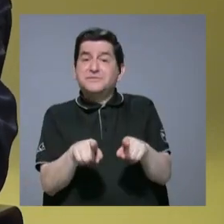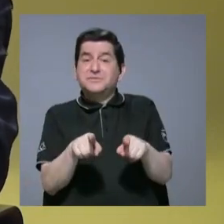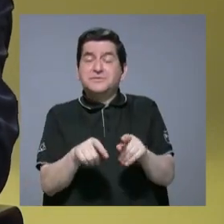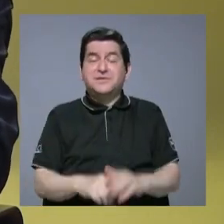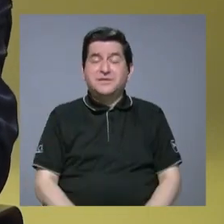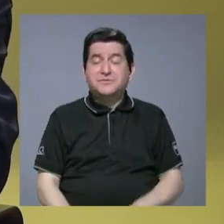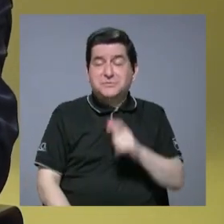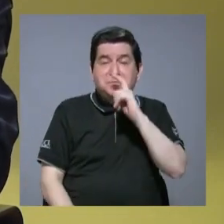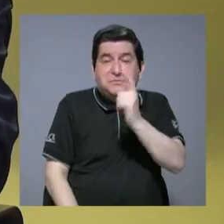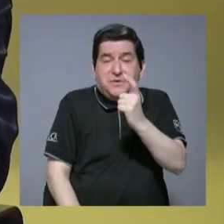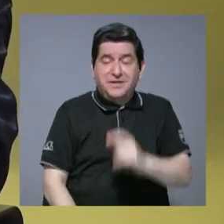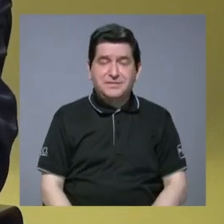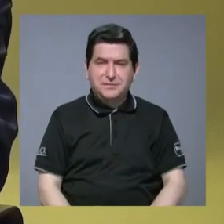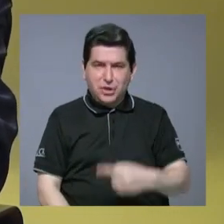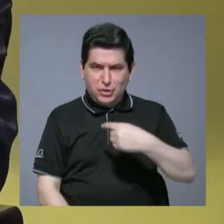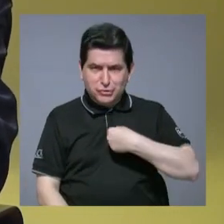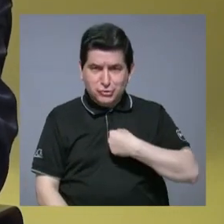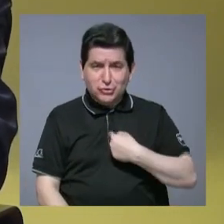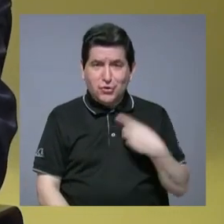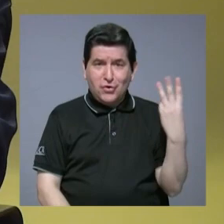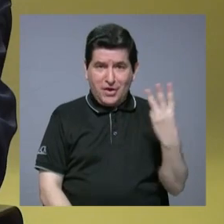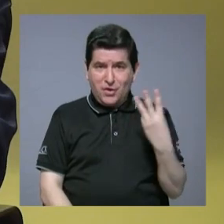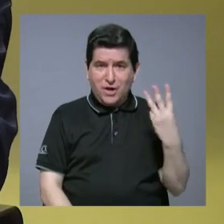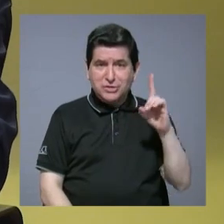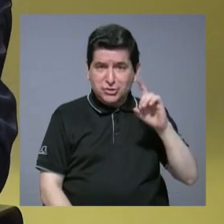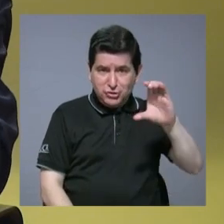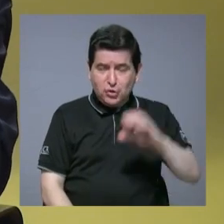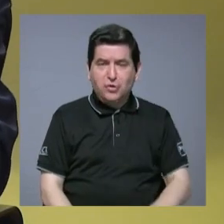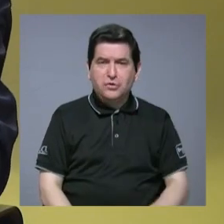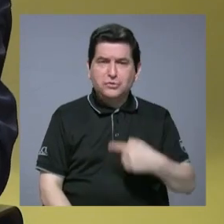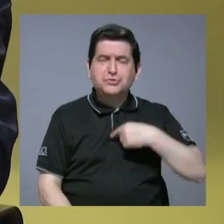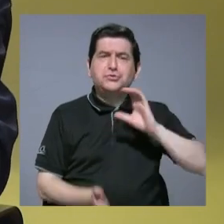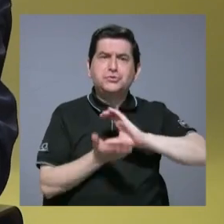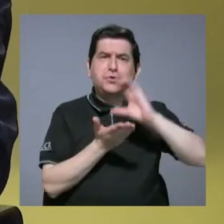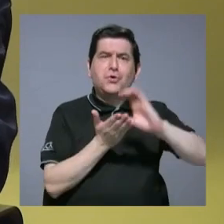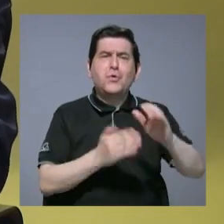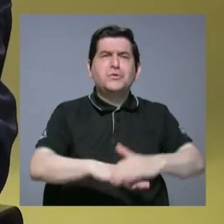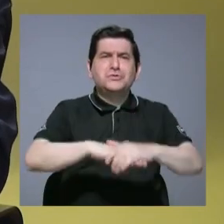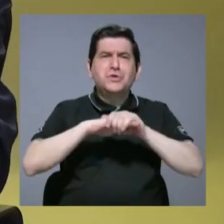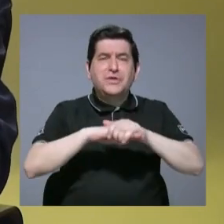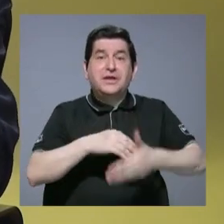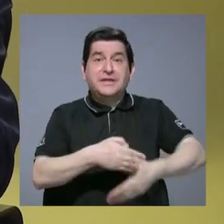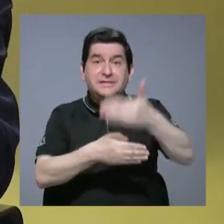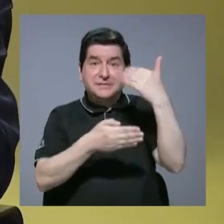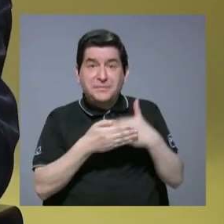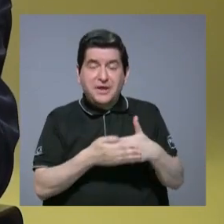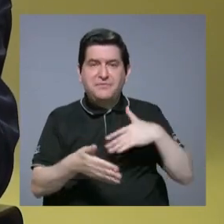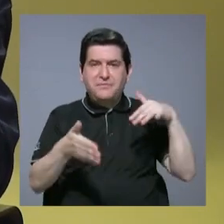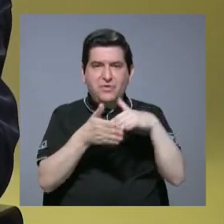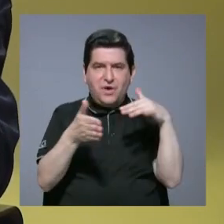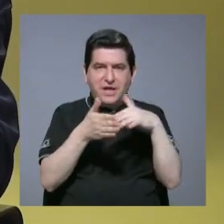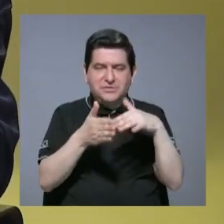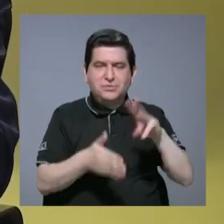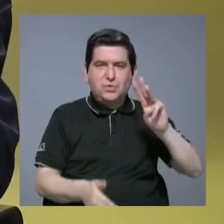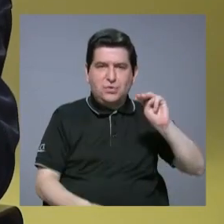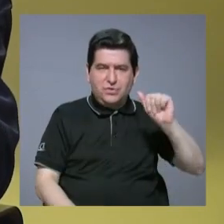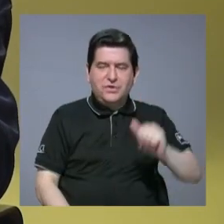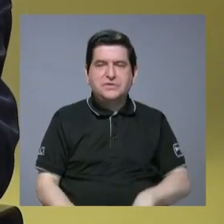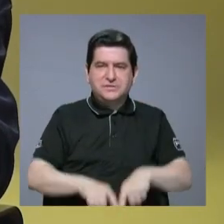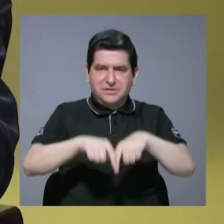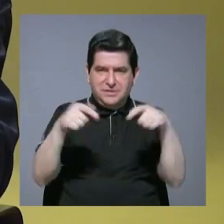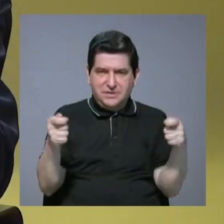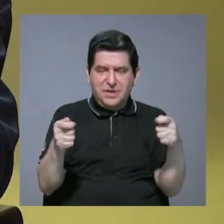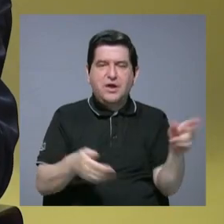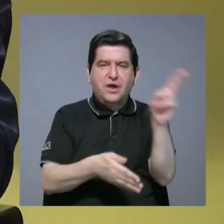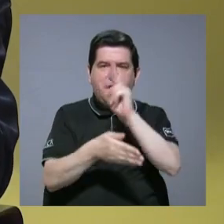ese momento yo estaba en Washington porque estaba llevando un curso de inglés previo a mis estudios de maestría en periodismo en la